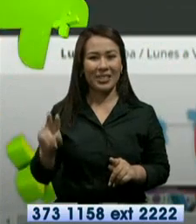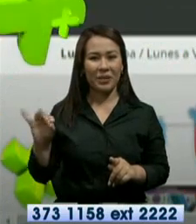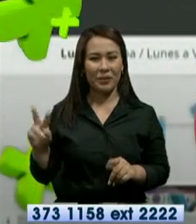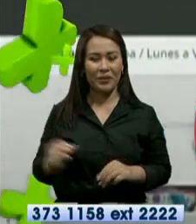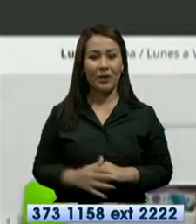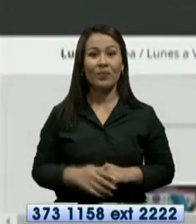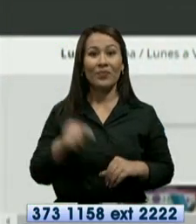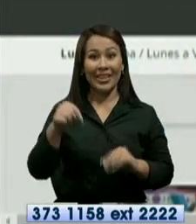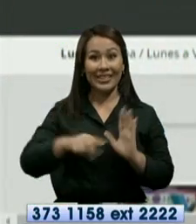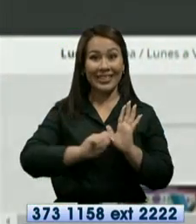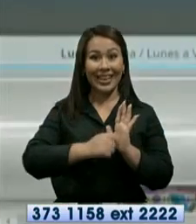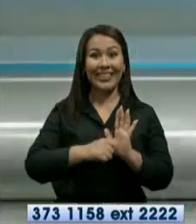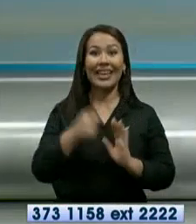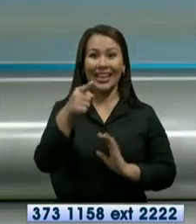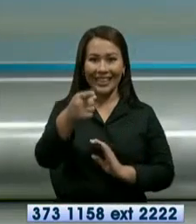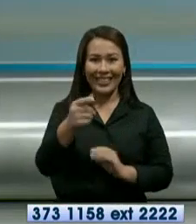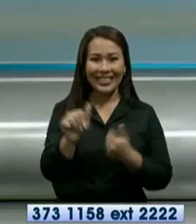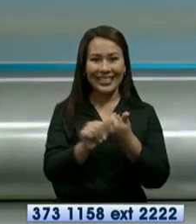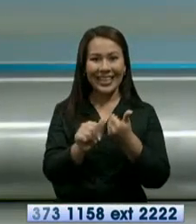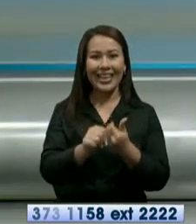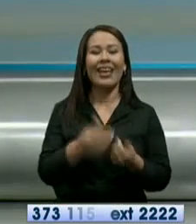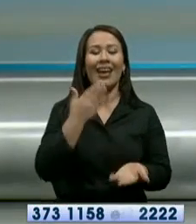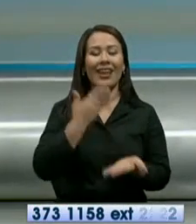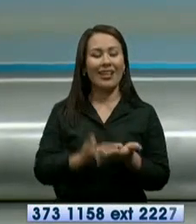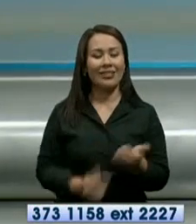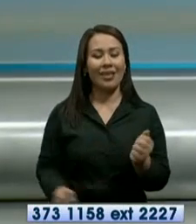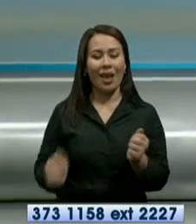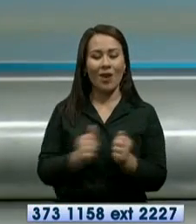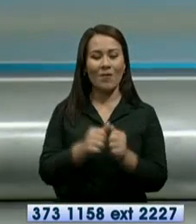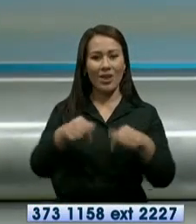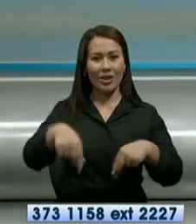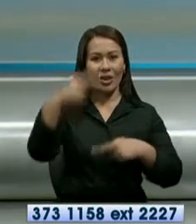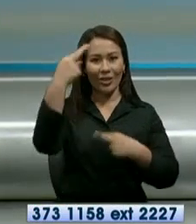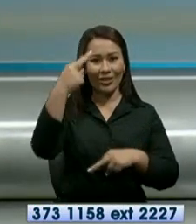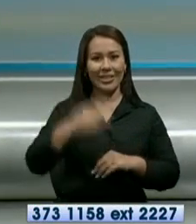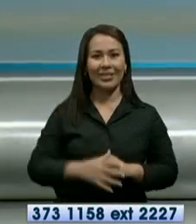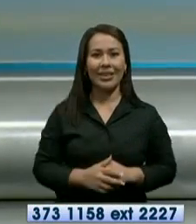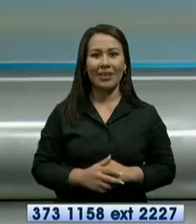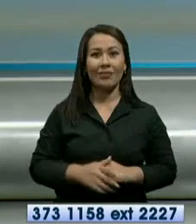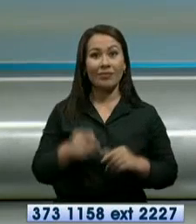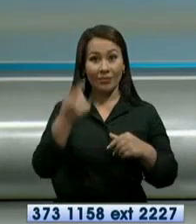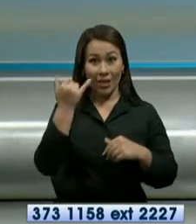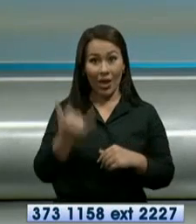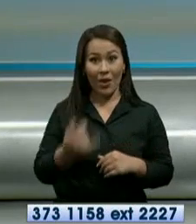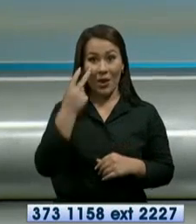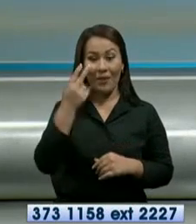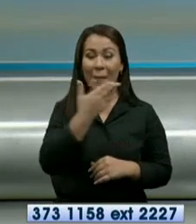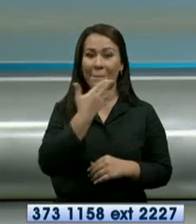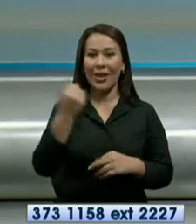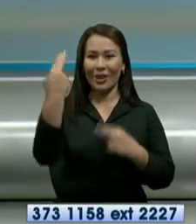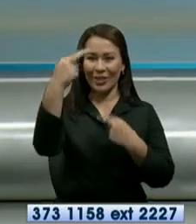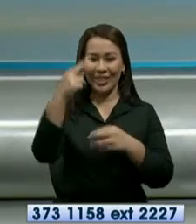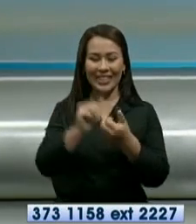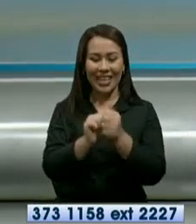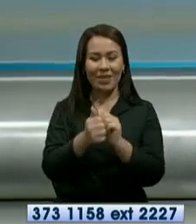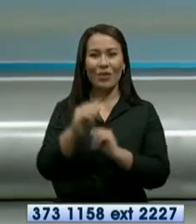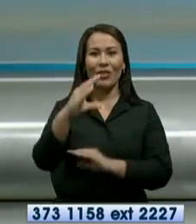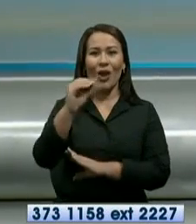www.rts.com.es/envivo. RTS está más cerca de ti. Gracias por acompañarnos en esta emisión informativa. A continuación, el mejor programa